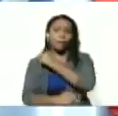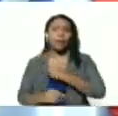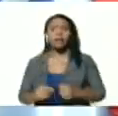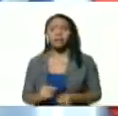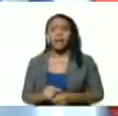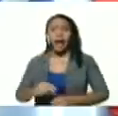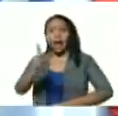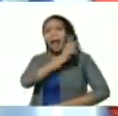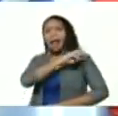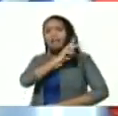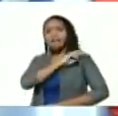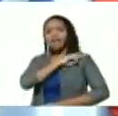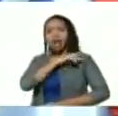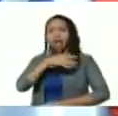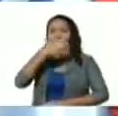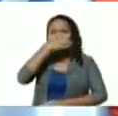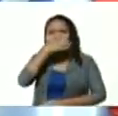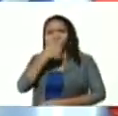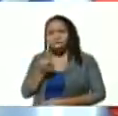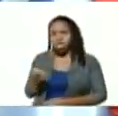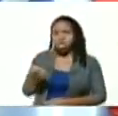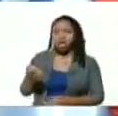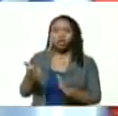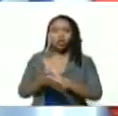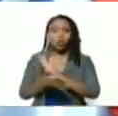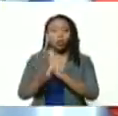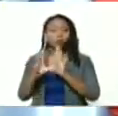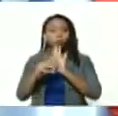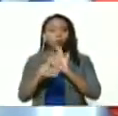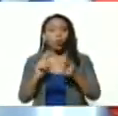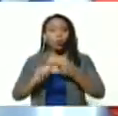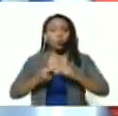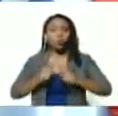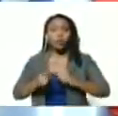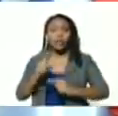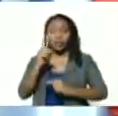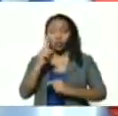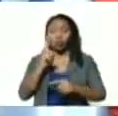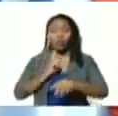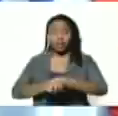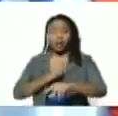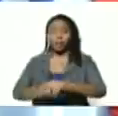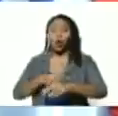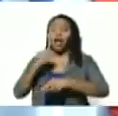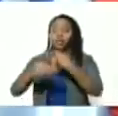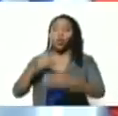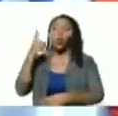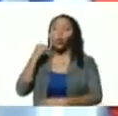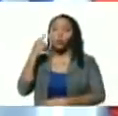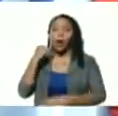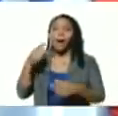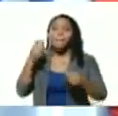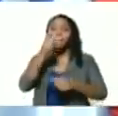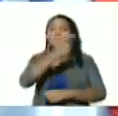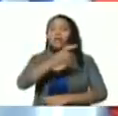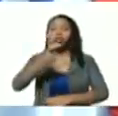la jefa de la mafia. Y obviamente durante más de una década acostumbró a un